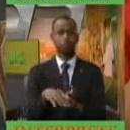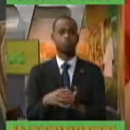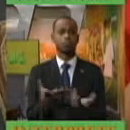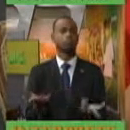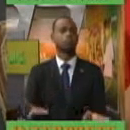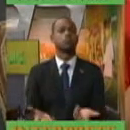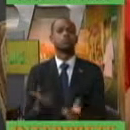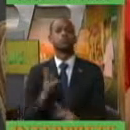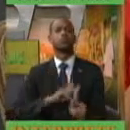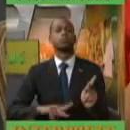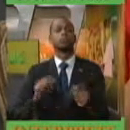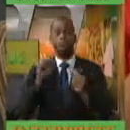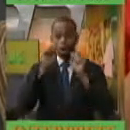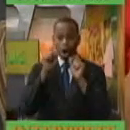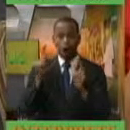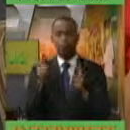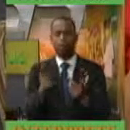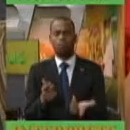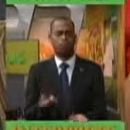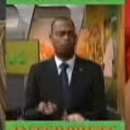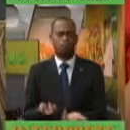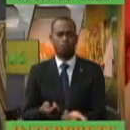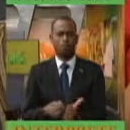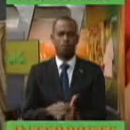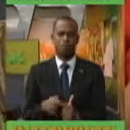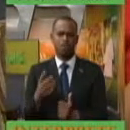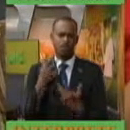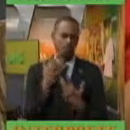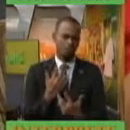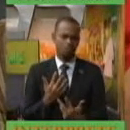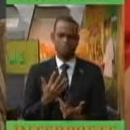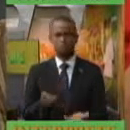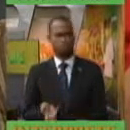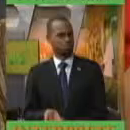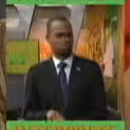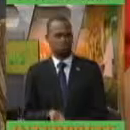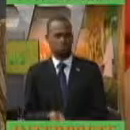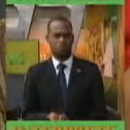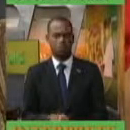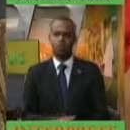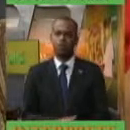las personas se asombran, ya no es algo que entristece.